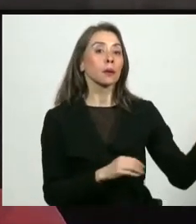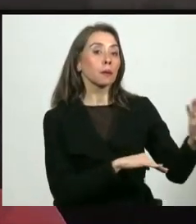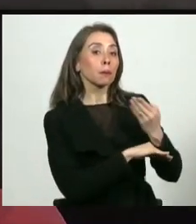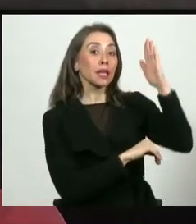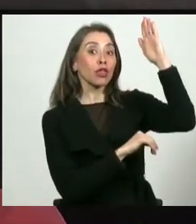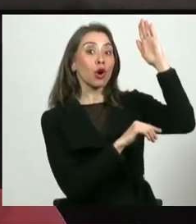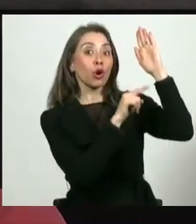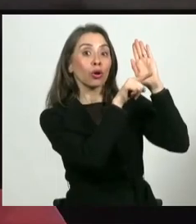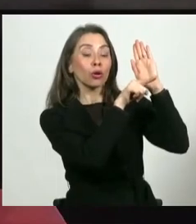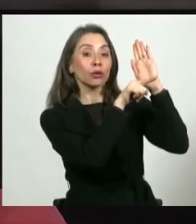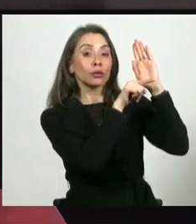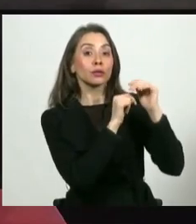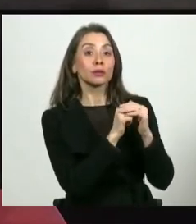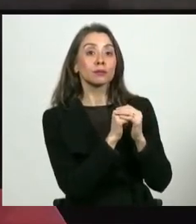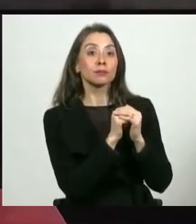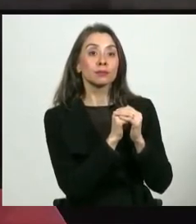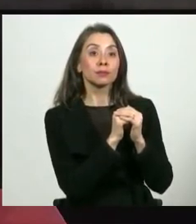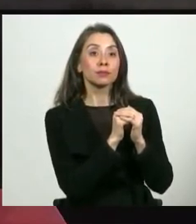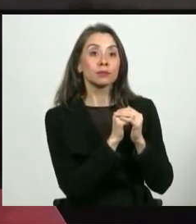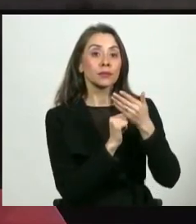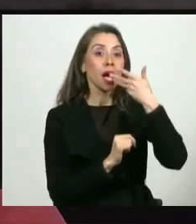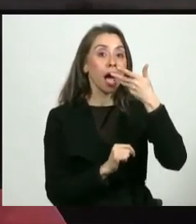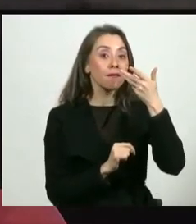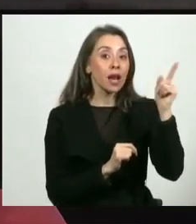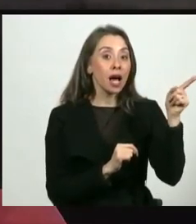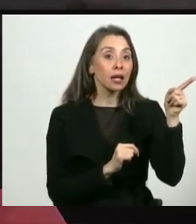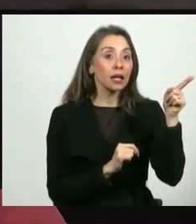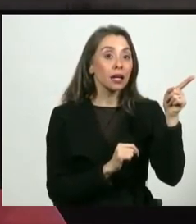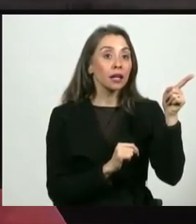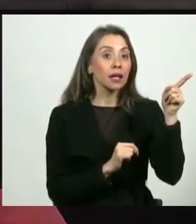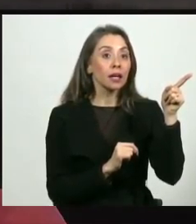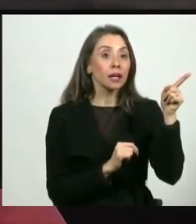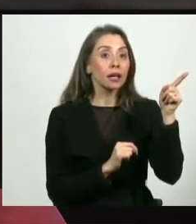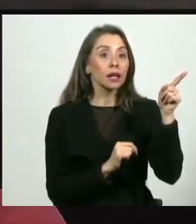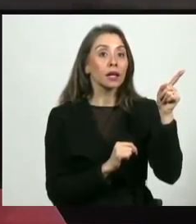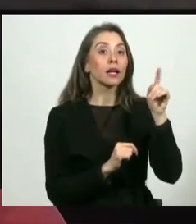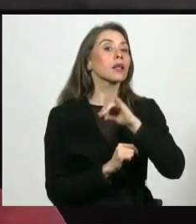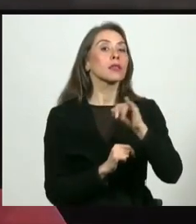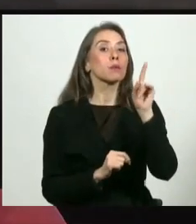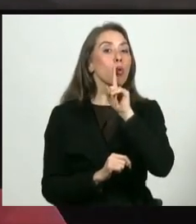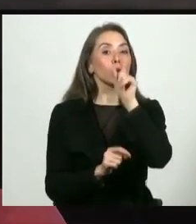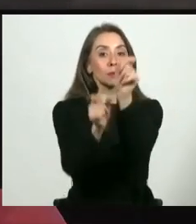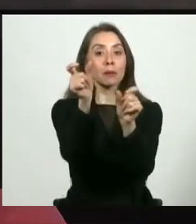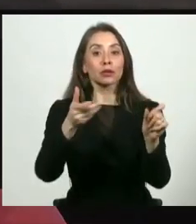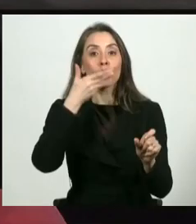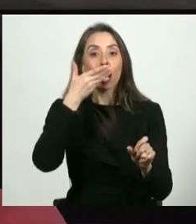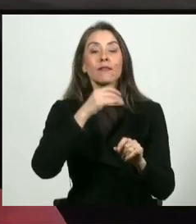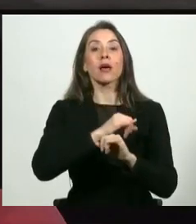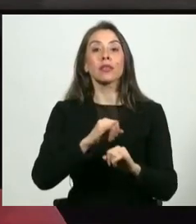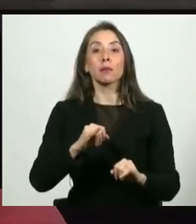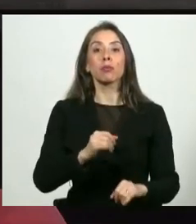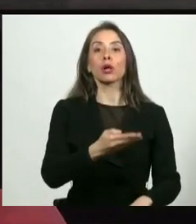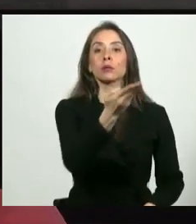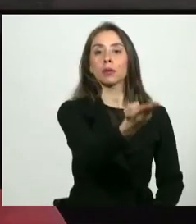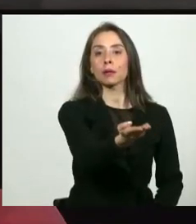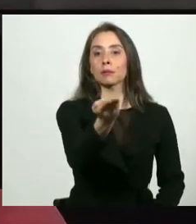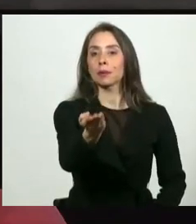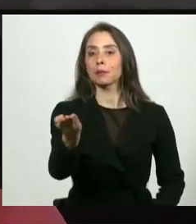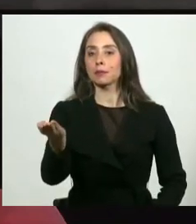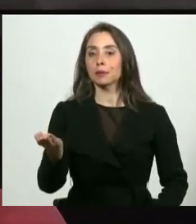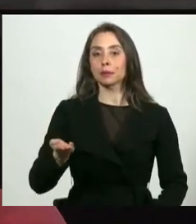solicitado la palabra, después las últimas intervinientes y después le daríamos la palabra